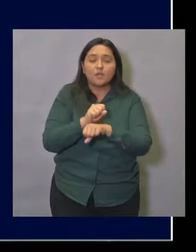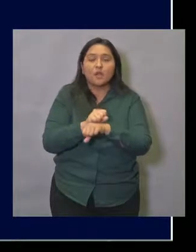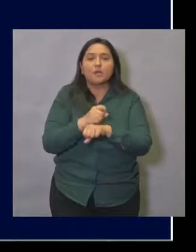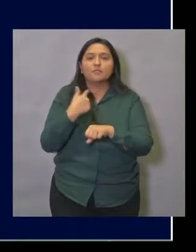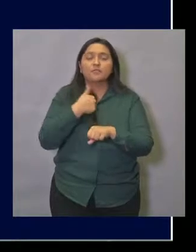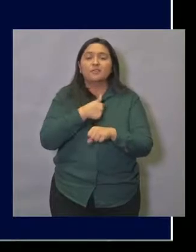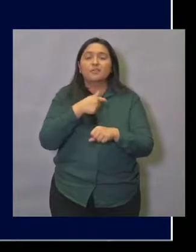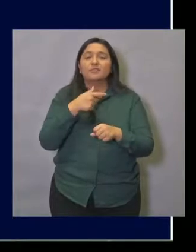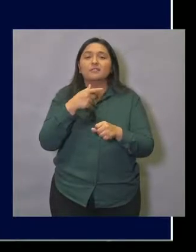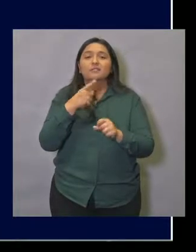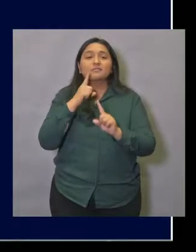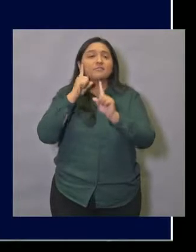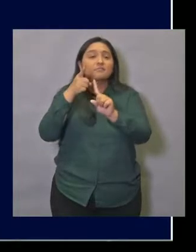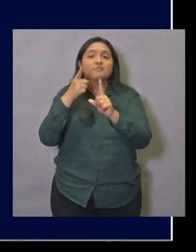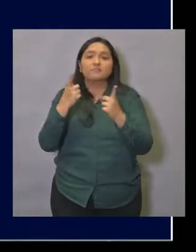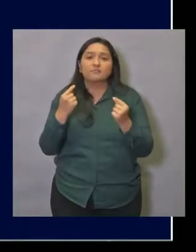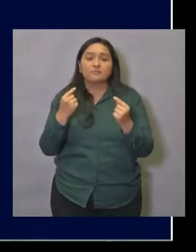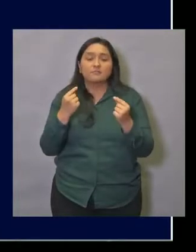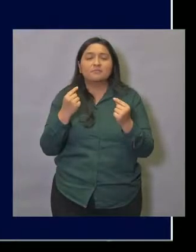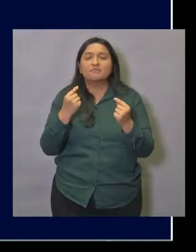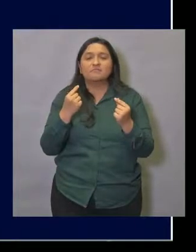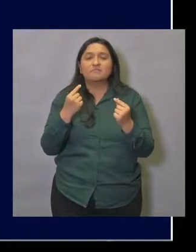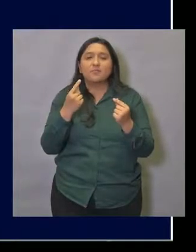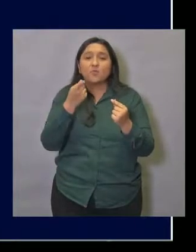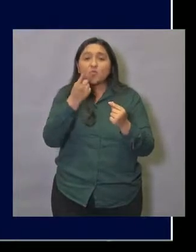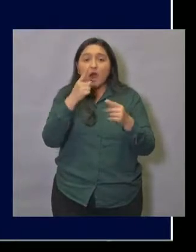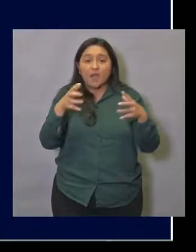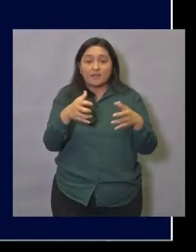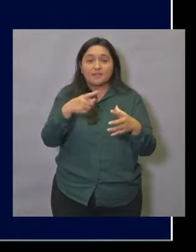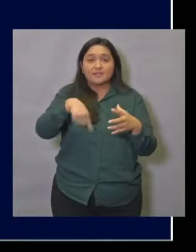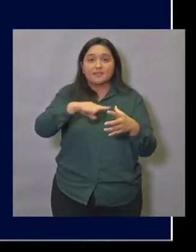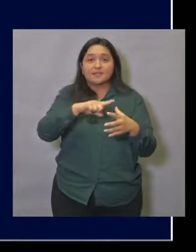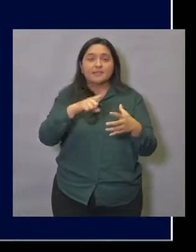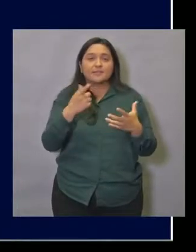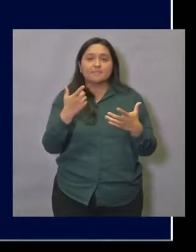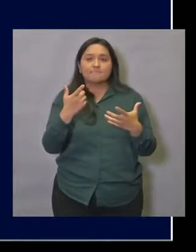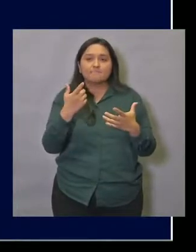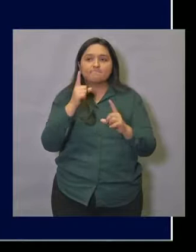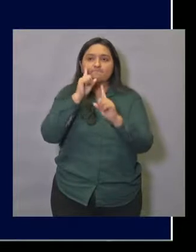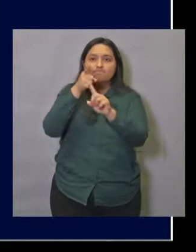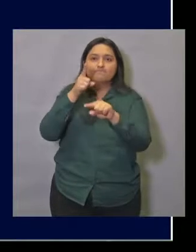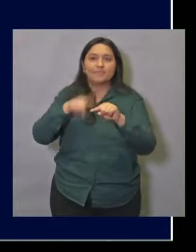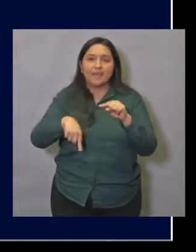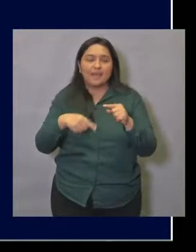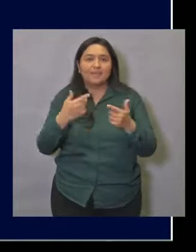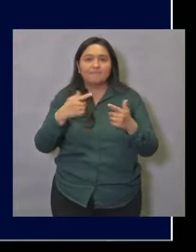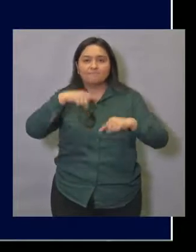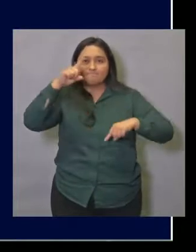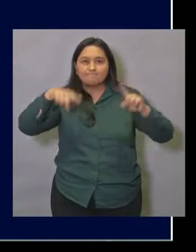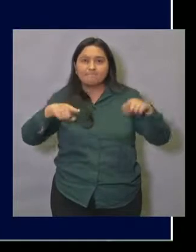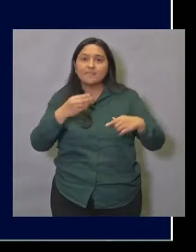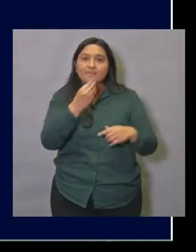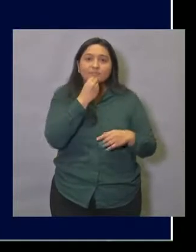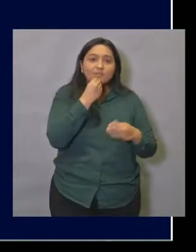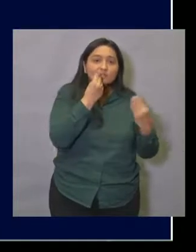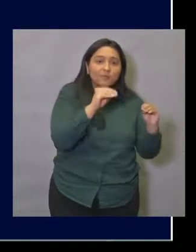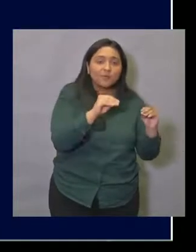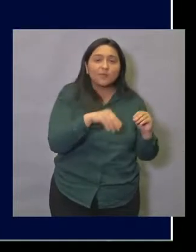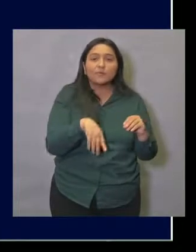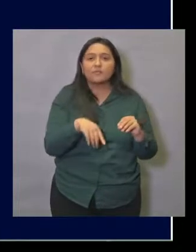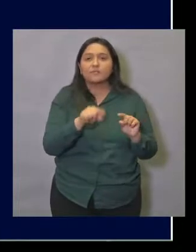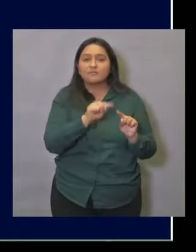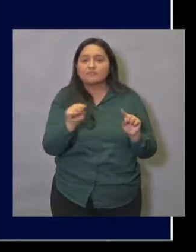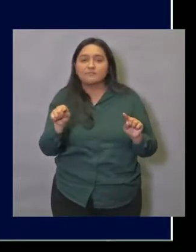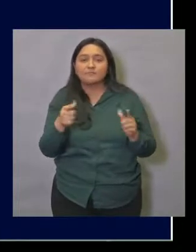para todos no será adecuado. Hay una serie de trabajadores agrícolas y de servicios alimentarios a los que no se